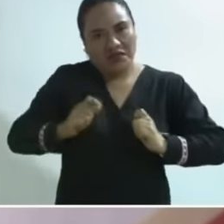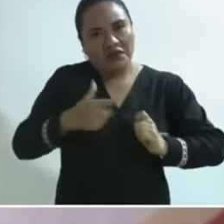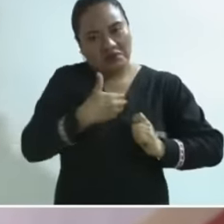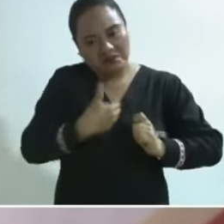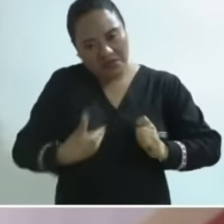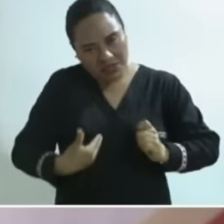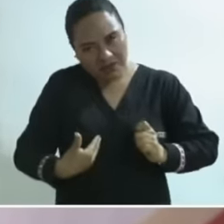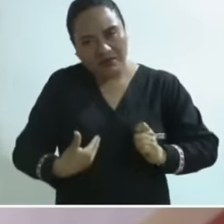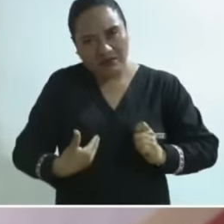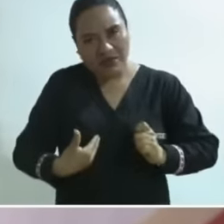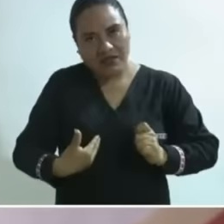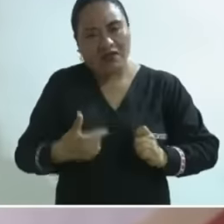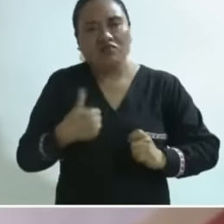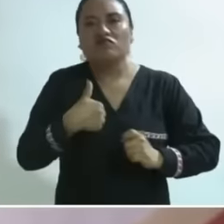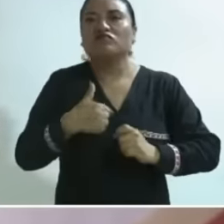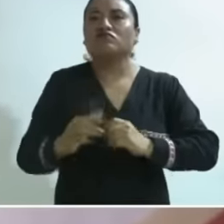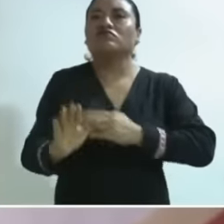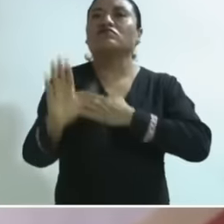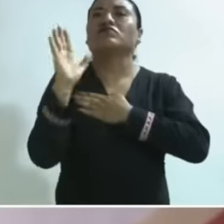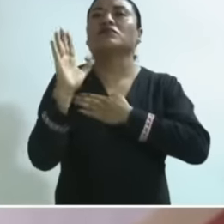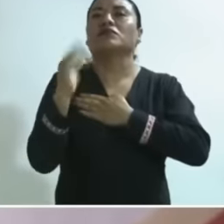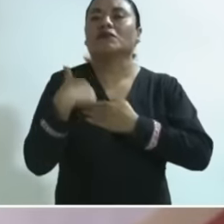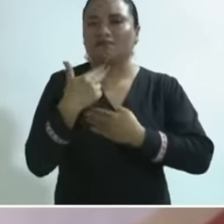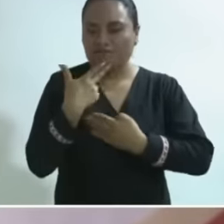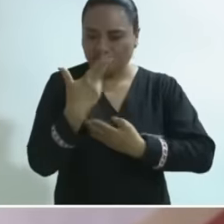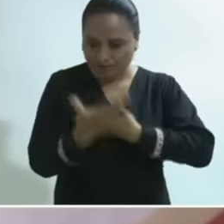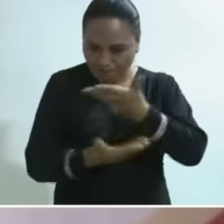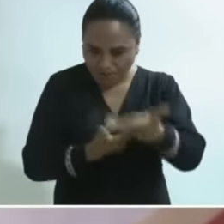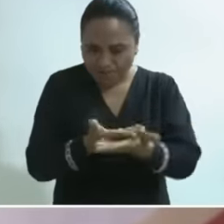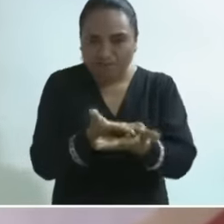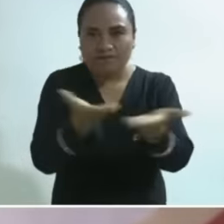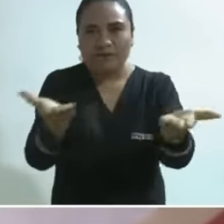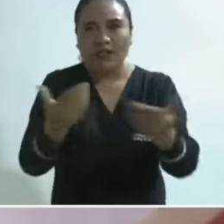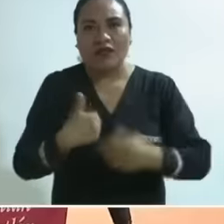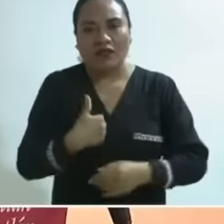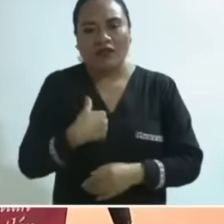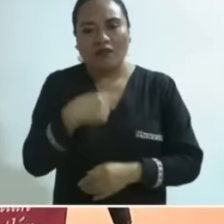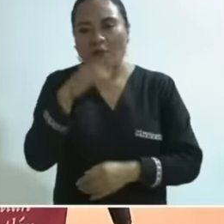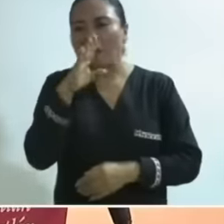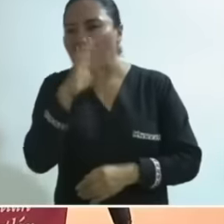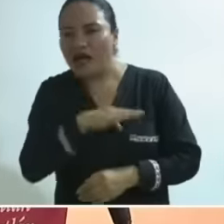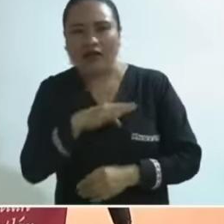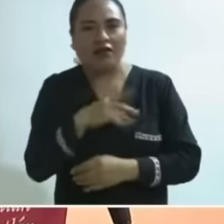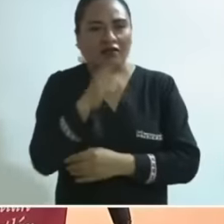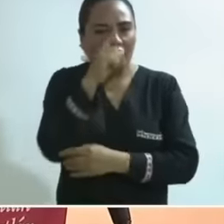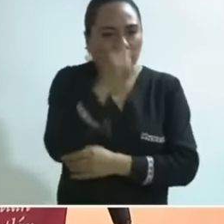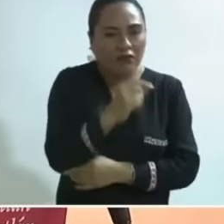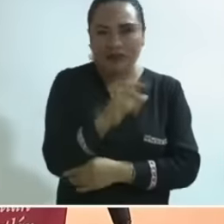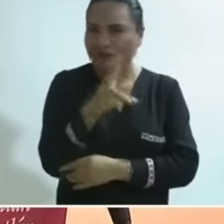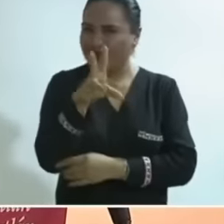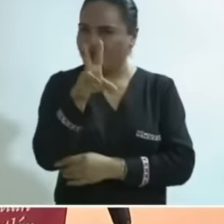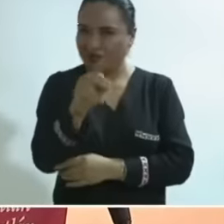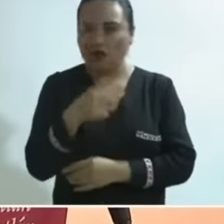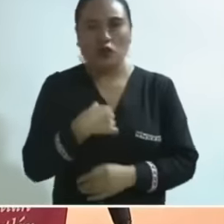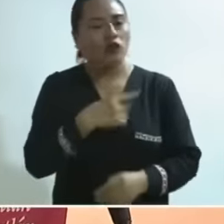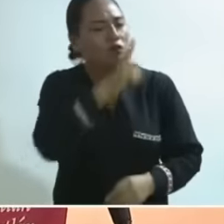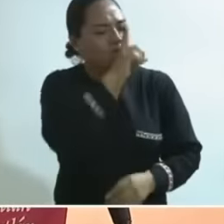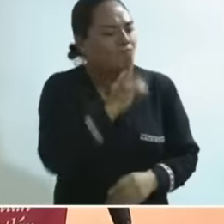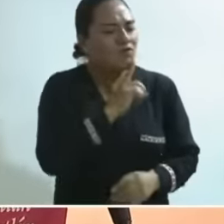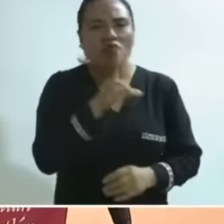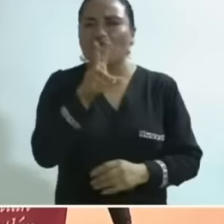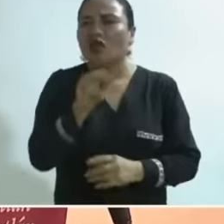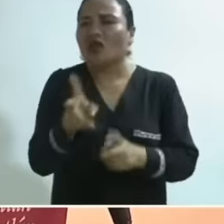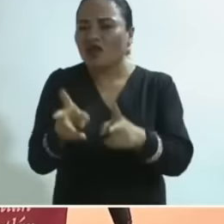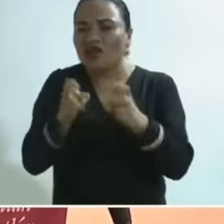decirles que me comprometo con ustedes, que no les vamos a fallar, que nosotros no mentimos, no